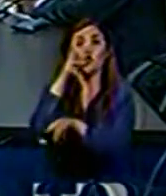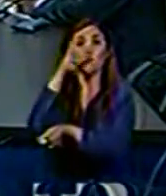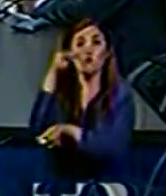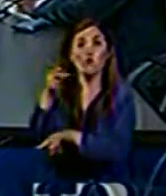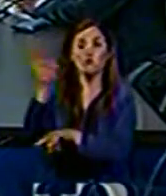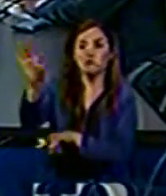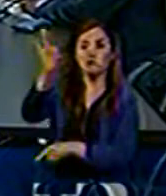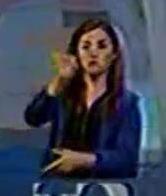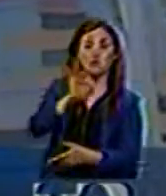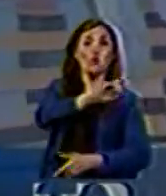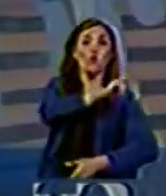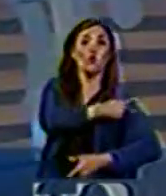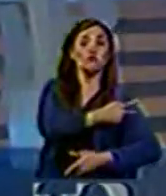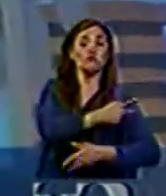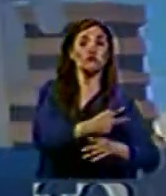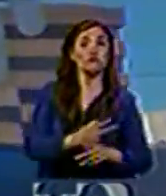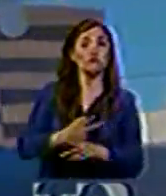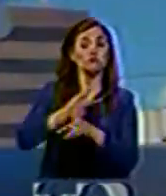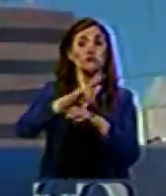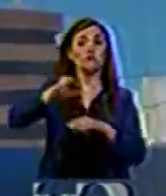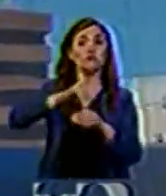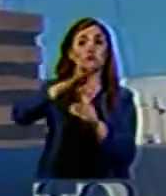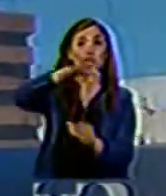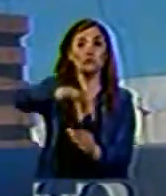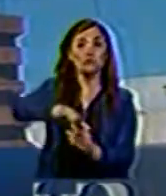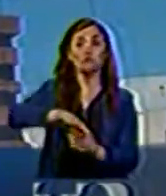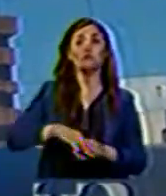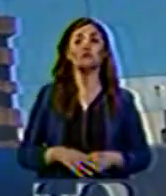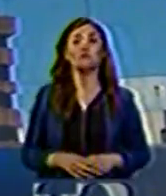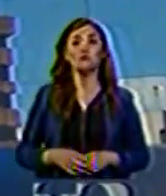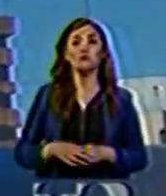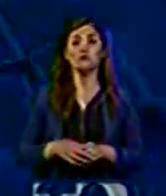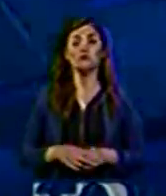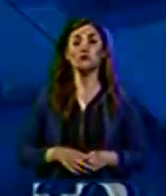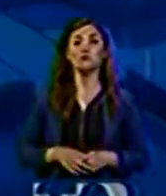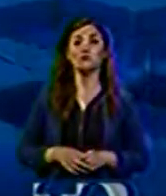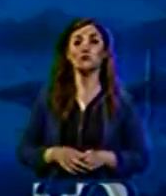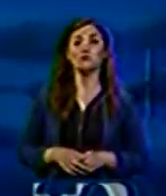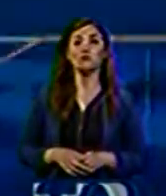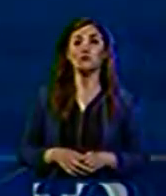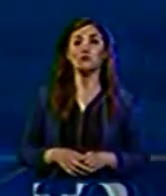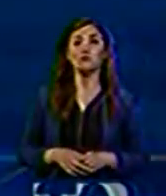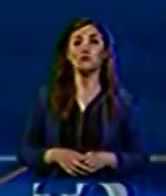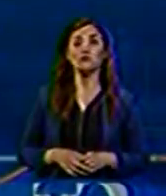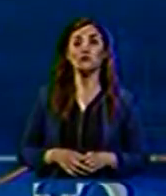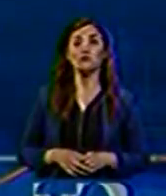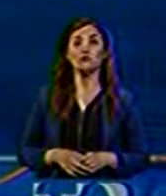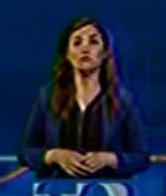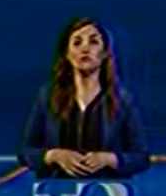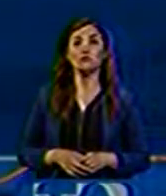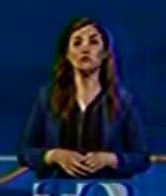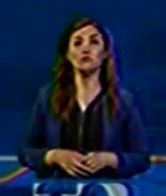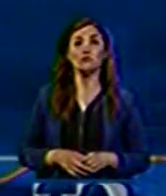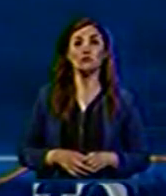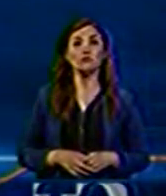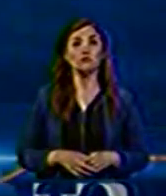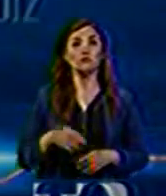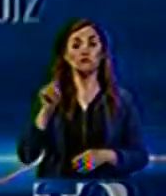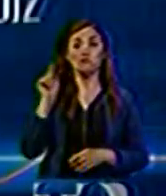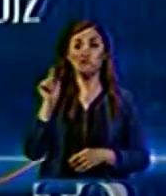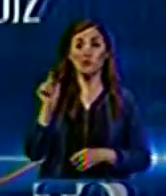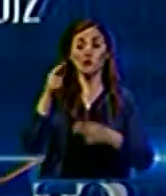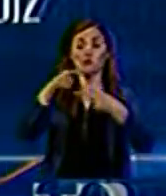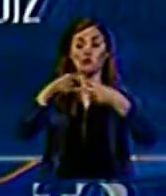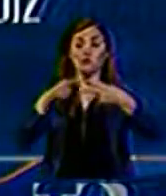de selección de los vocales del Consejo Nacional Electoral definitivos. Gloria María Ochoa Álvarez y Gonzalo Alfonso Miranda Ruiz